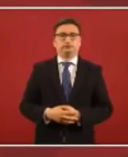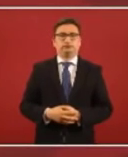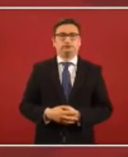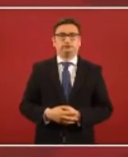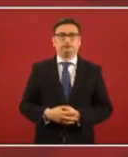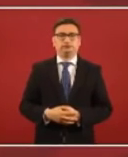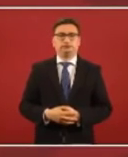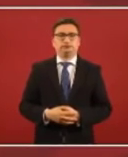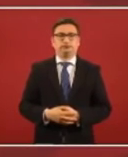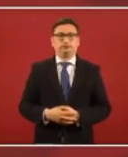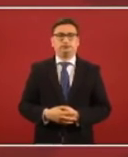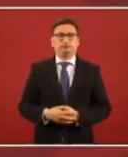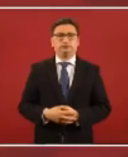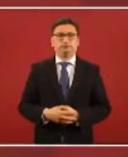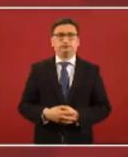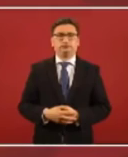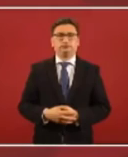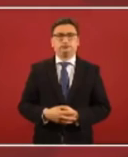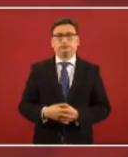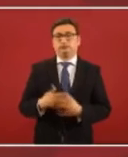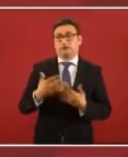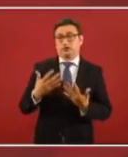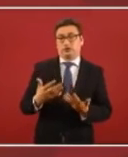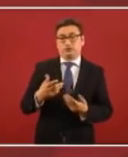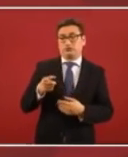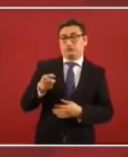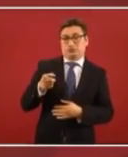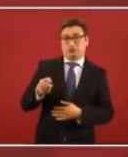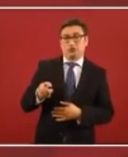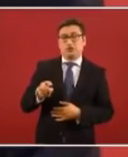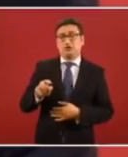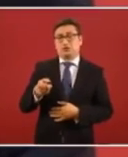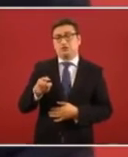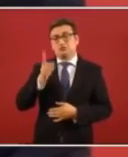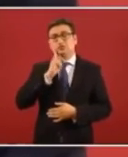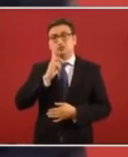y como todas las madres,